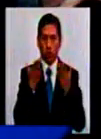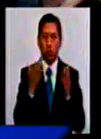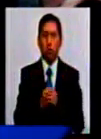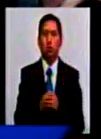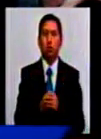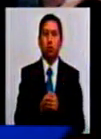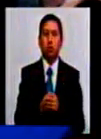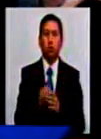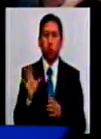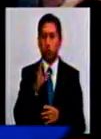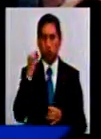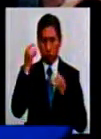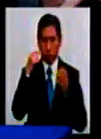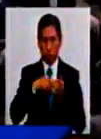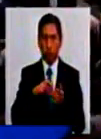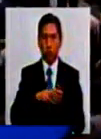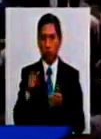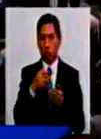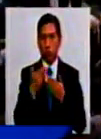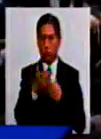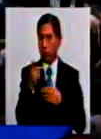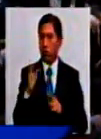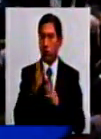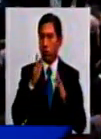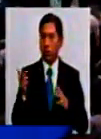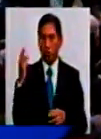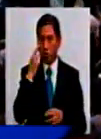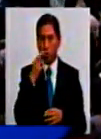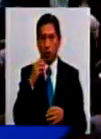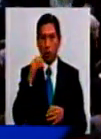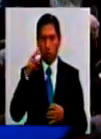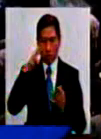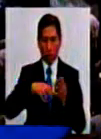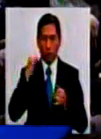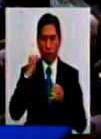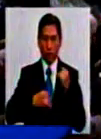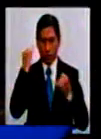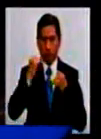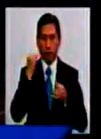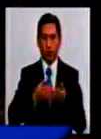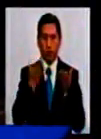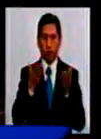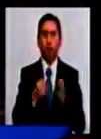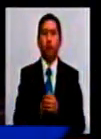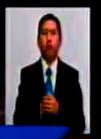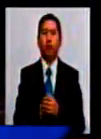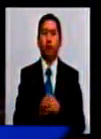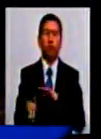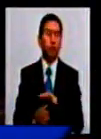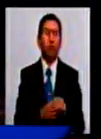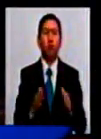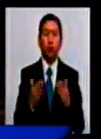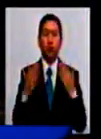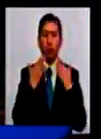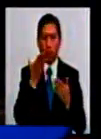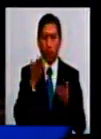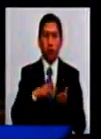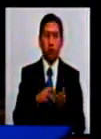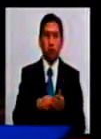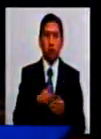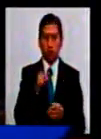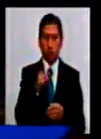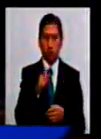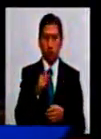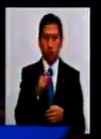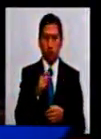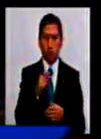su consideración y les pido invitar a la gente de Bolivia para leer nuestras conclusiones finales. Muchas gracias, dice el